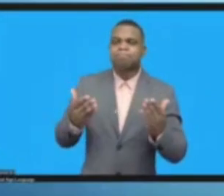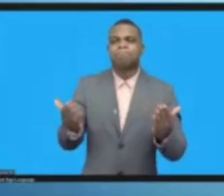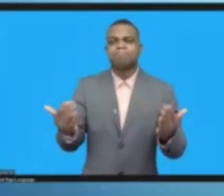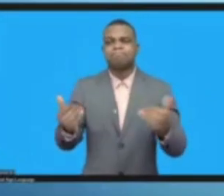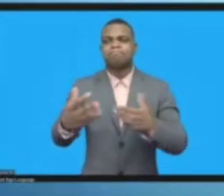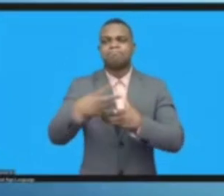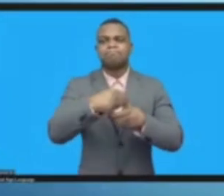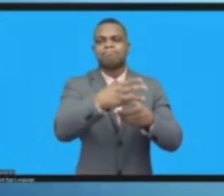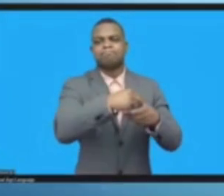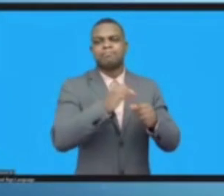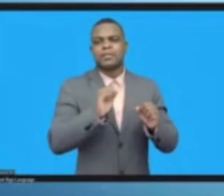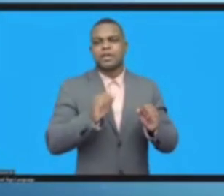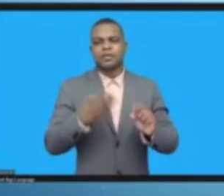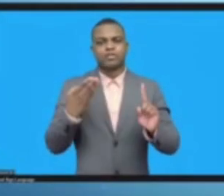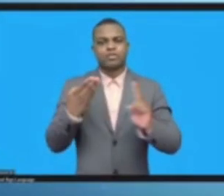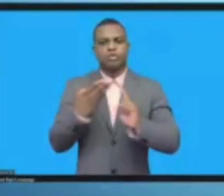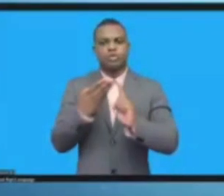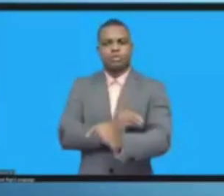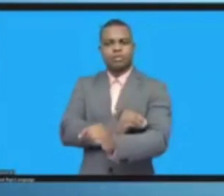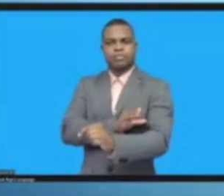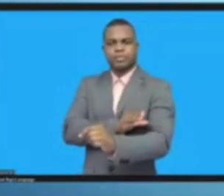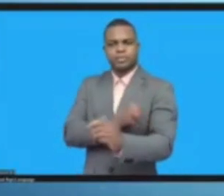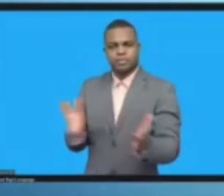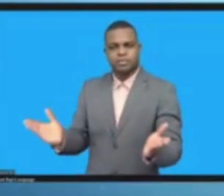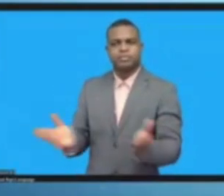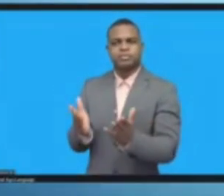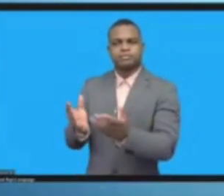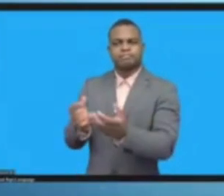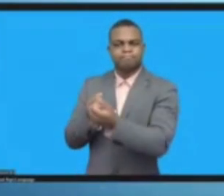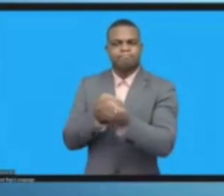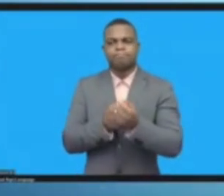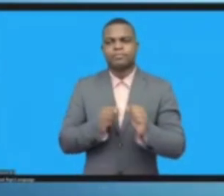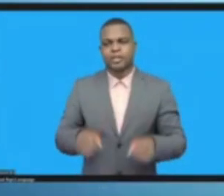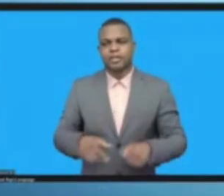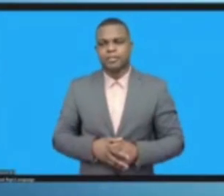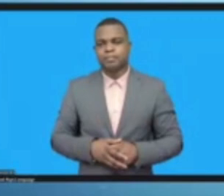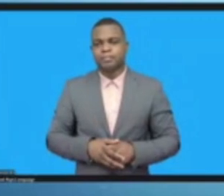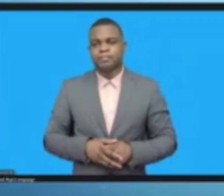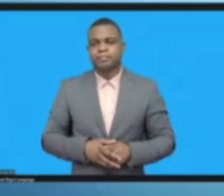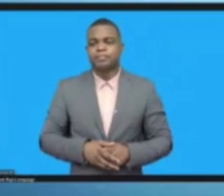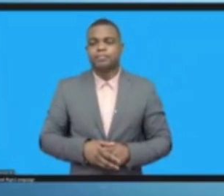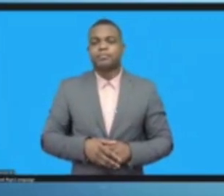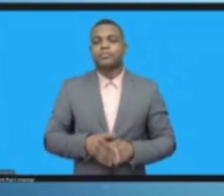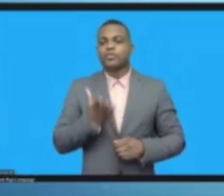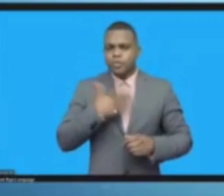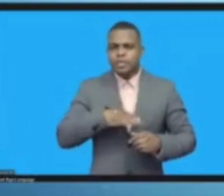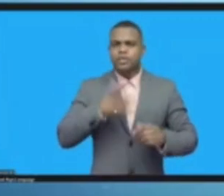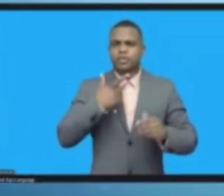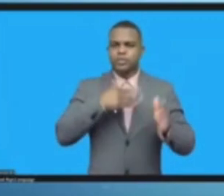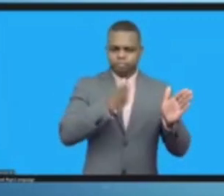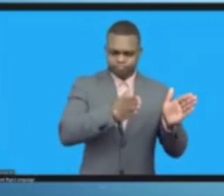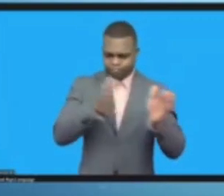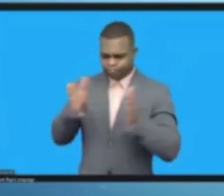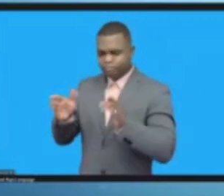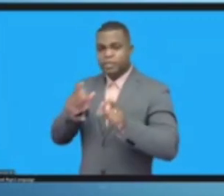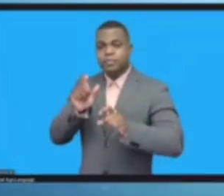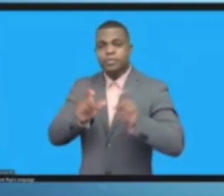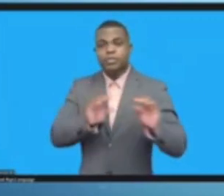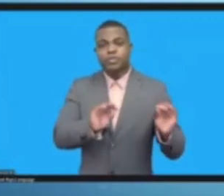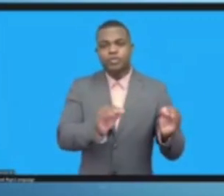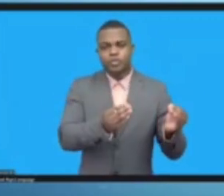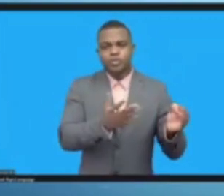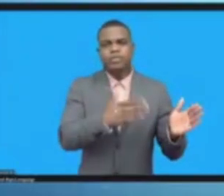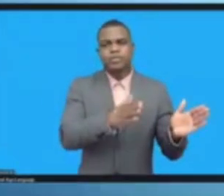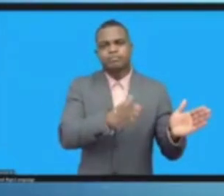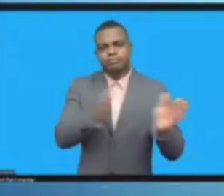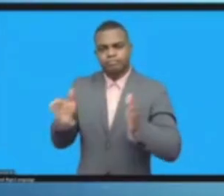que puedan participar y debatir los temas importantes para nosotros y que tengan en cuenta nuestras necesidades